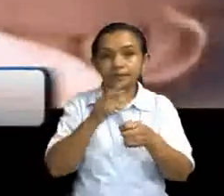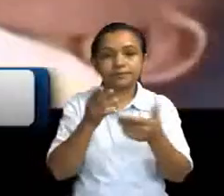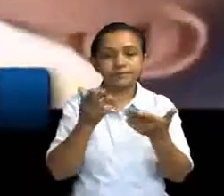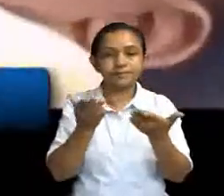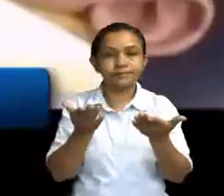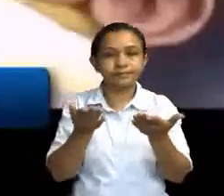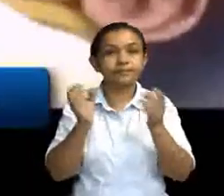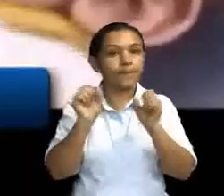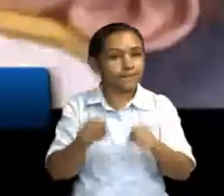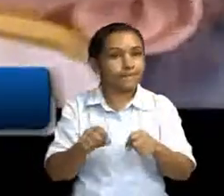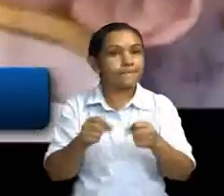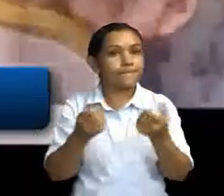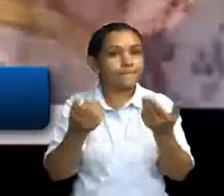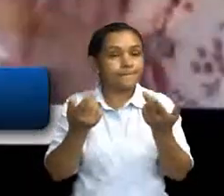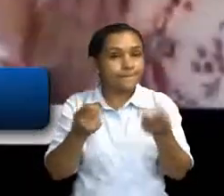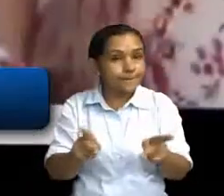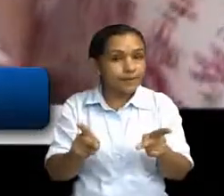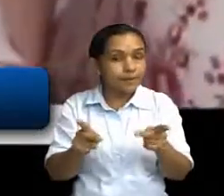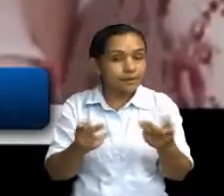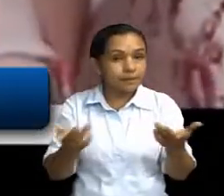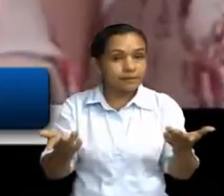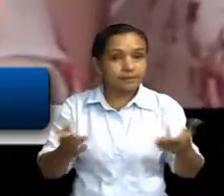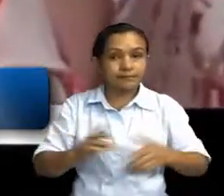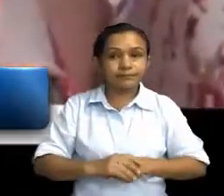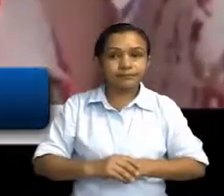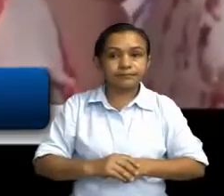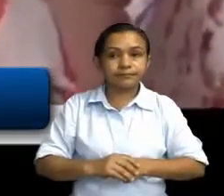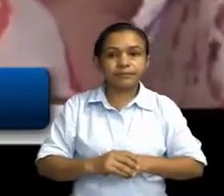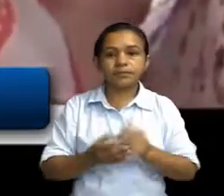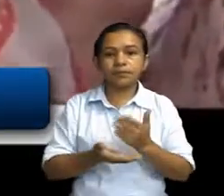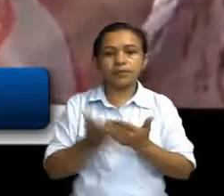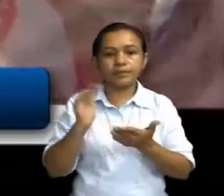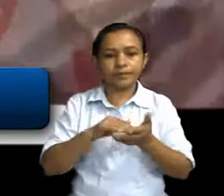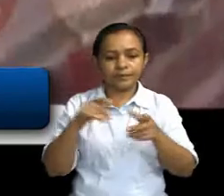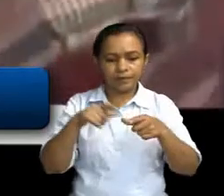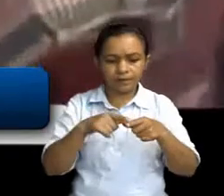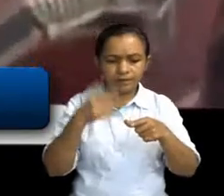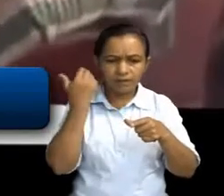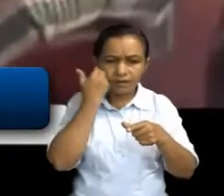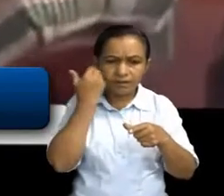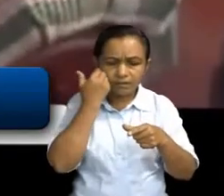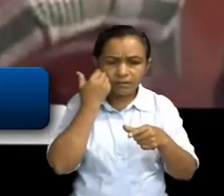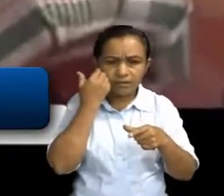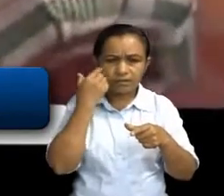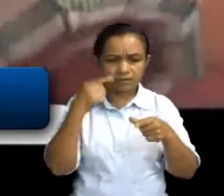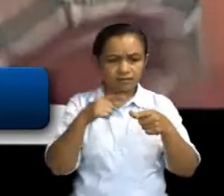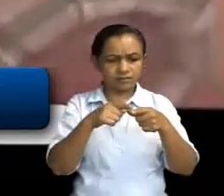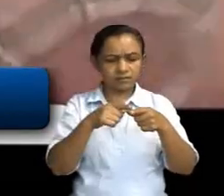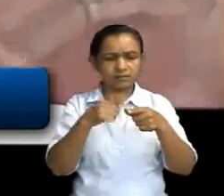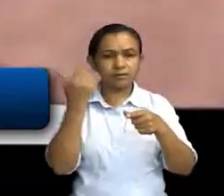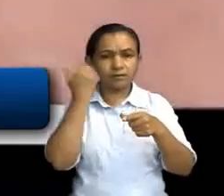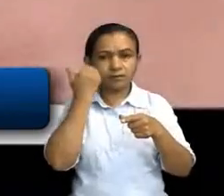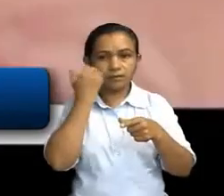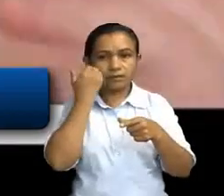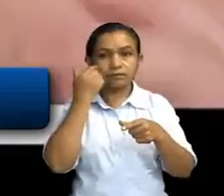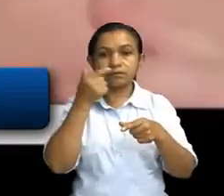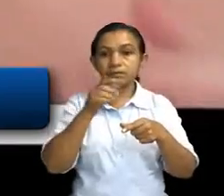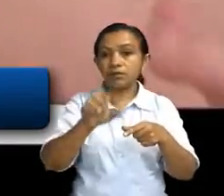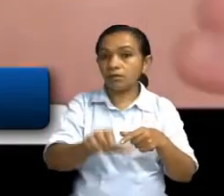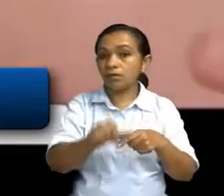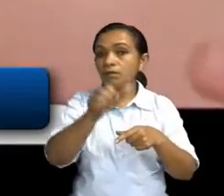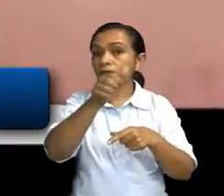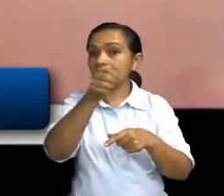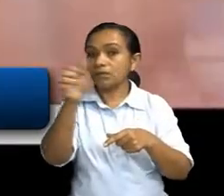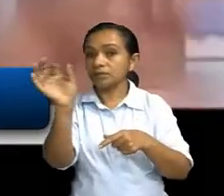síntomas. Sí, correcto. Pero si hay reincidencia y las formas son severas, entonces se orientan otro tipo